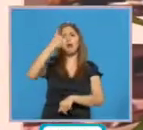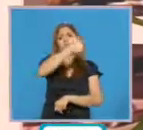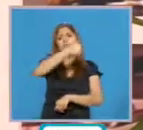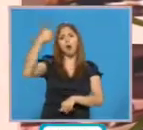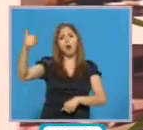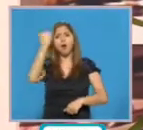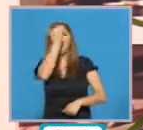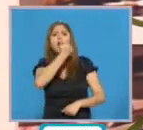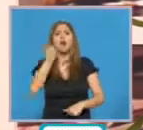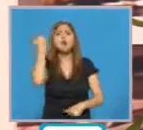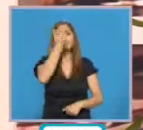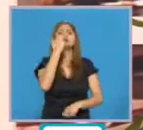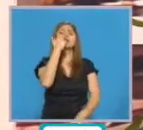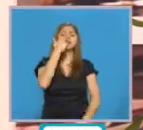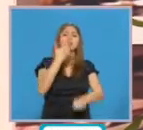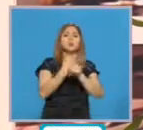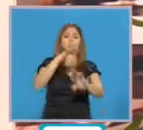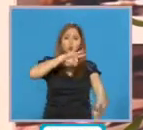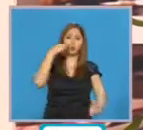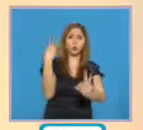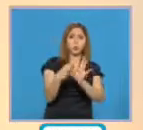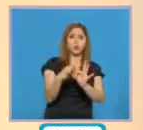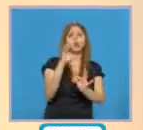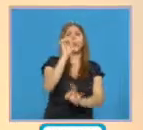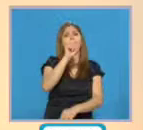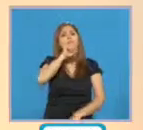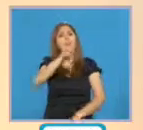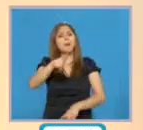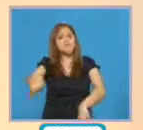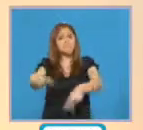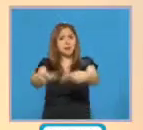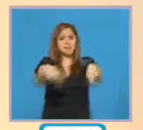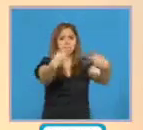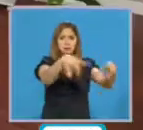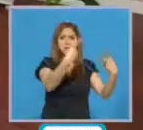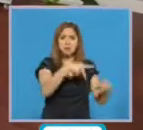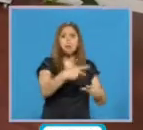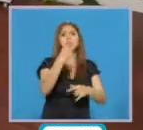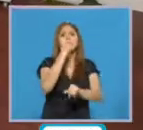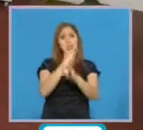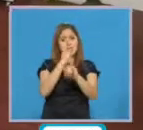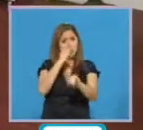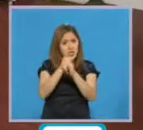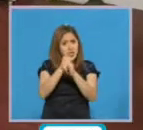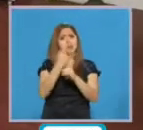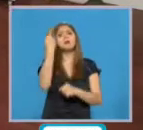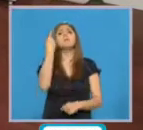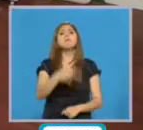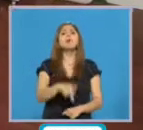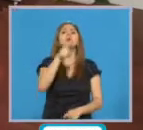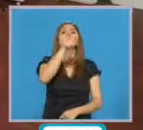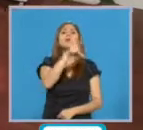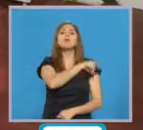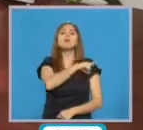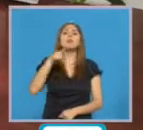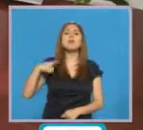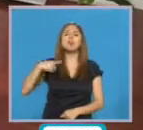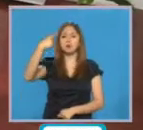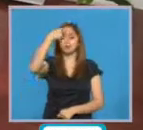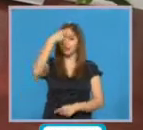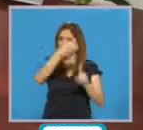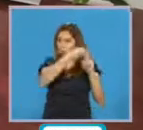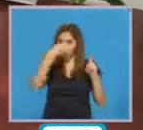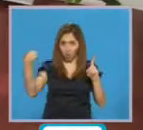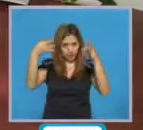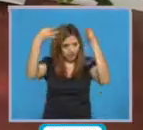a qué hora le toca y ser responsable y cumplir eso también. O vender cosas también, vender cosas por internet, pero Claro. ser muy disciplinado, de